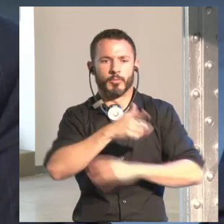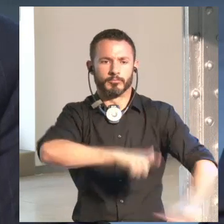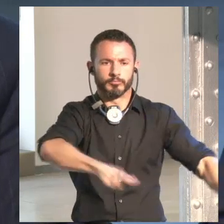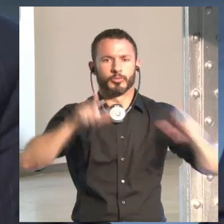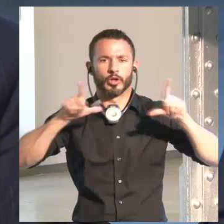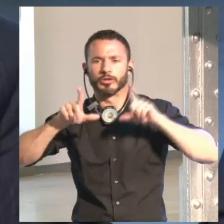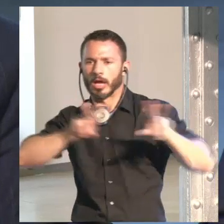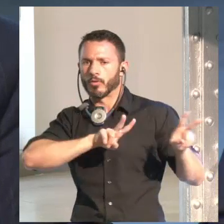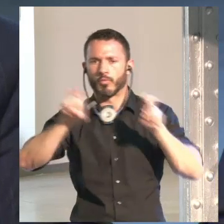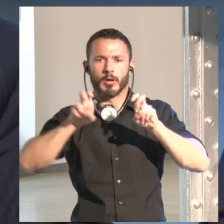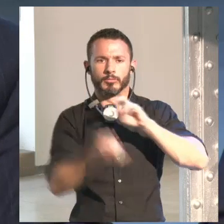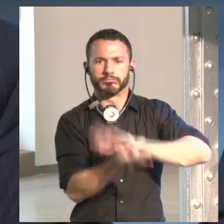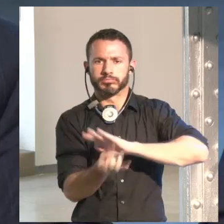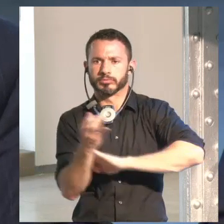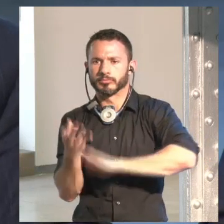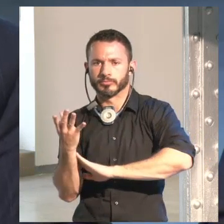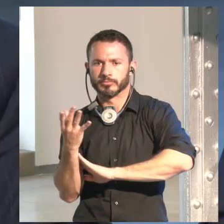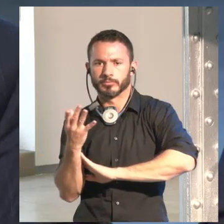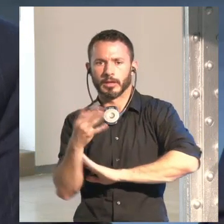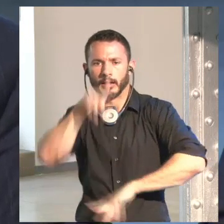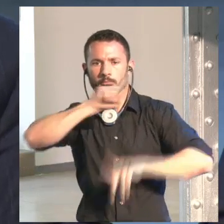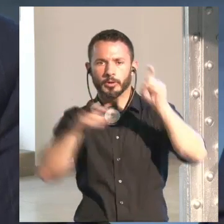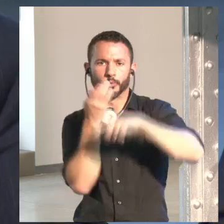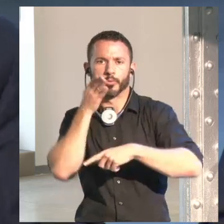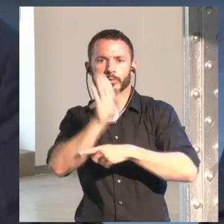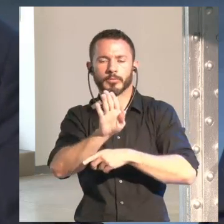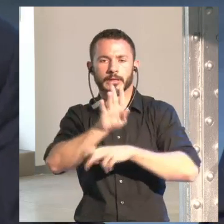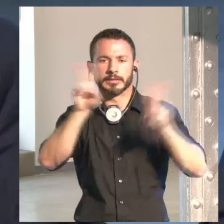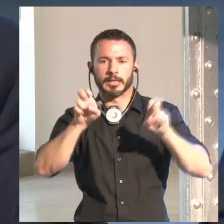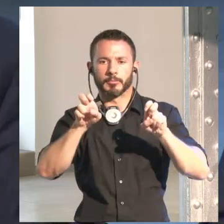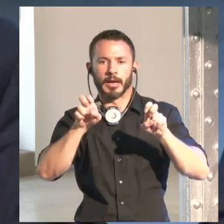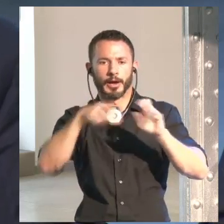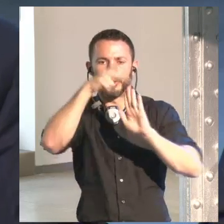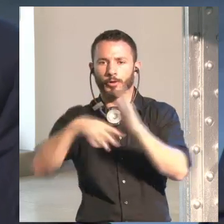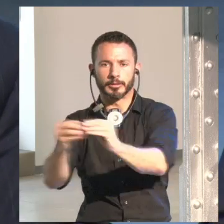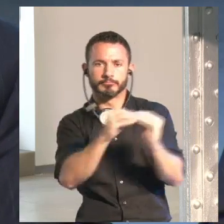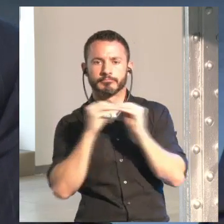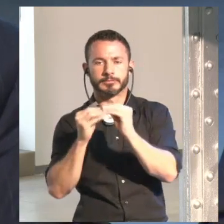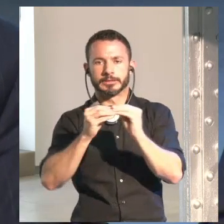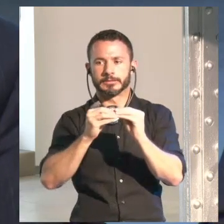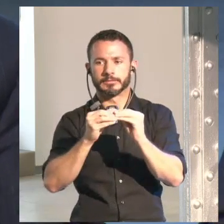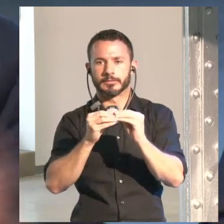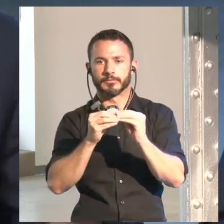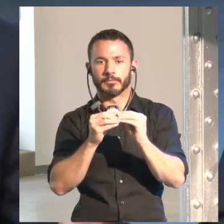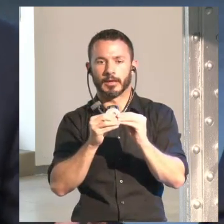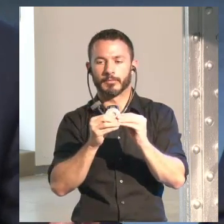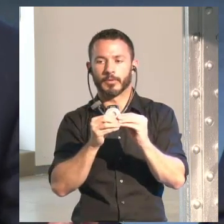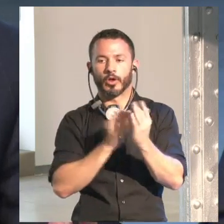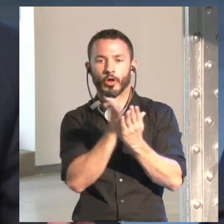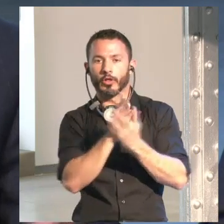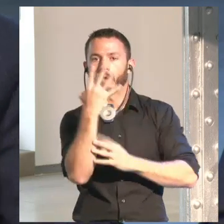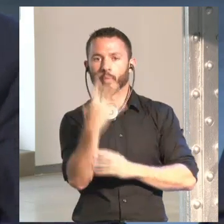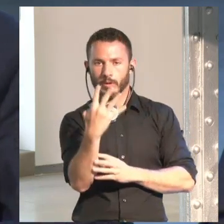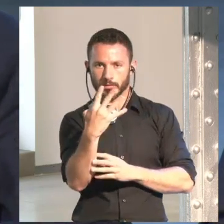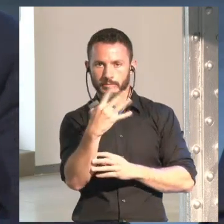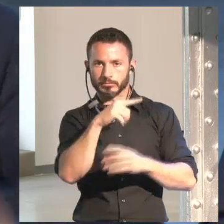este terreno que de forma similar plantean esa pregunta de la paridad normativa, y ahí tenemos 4 opciones